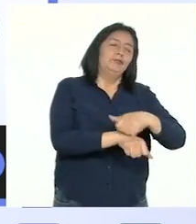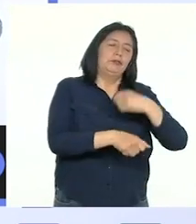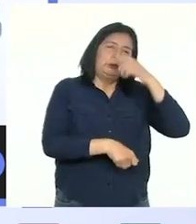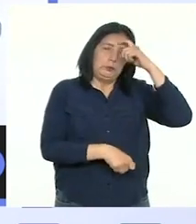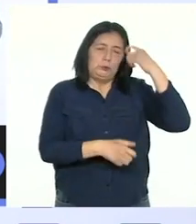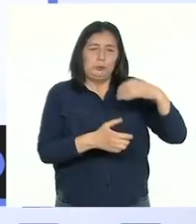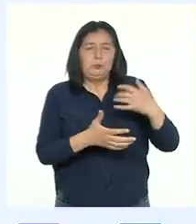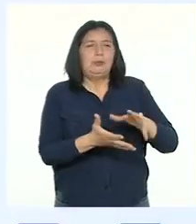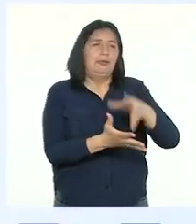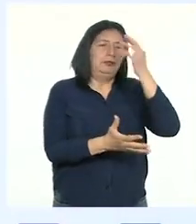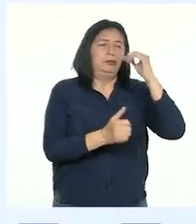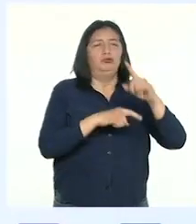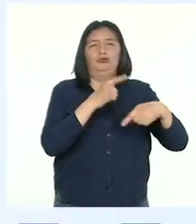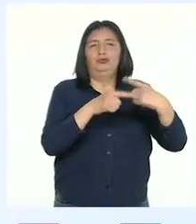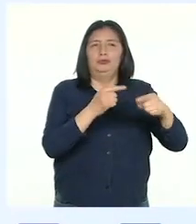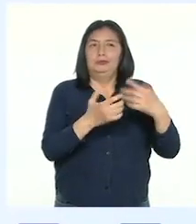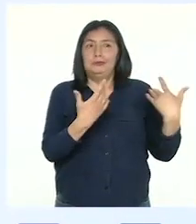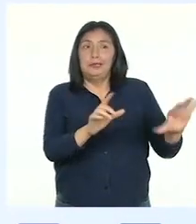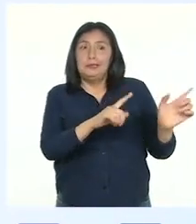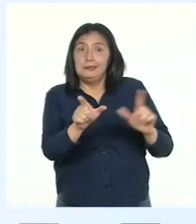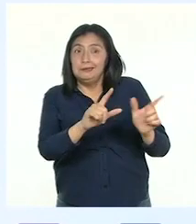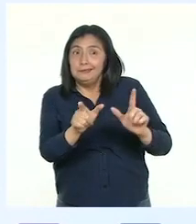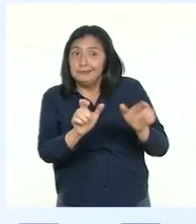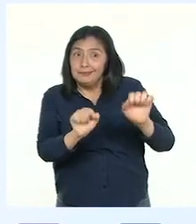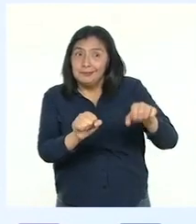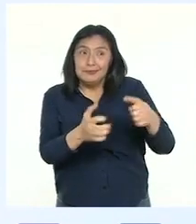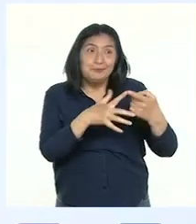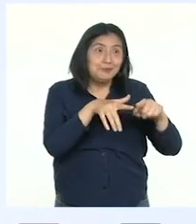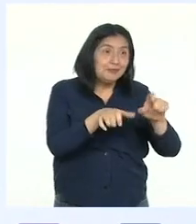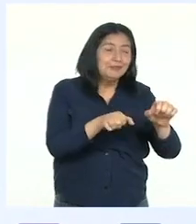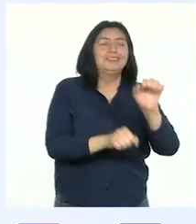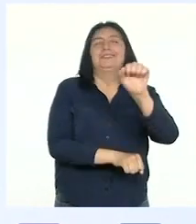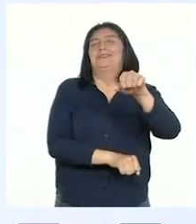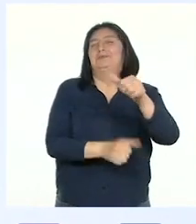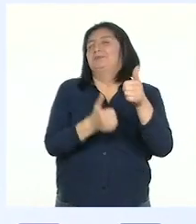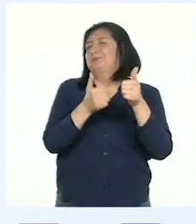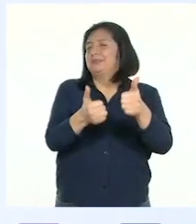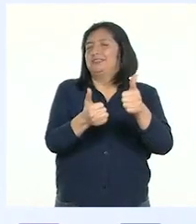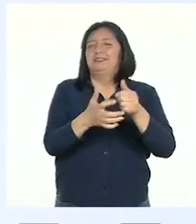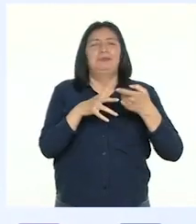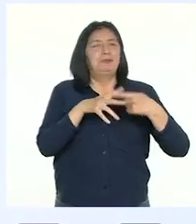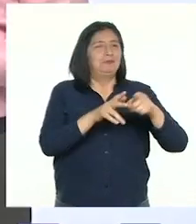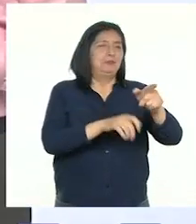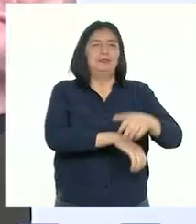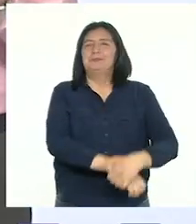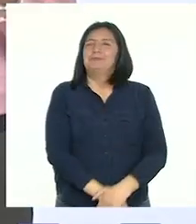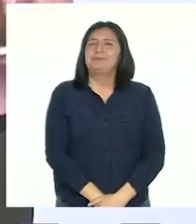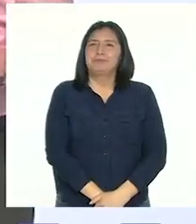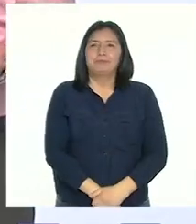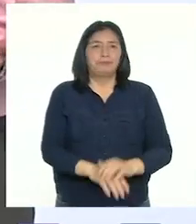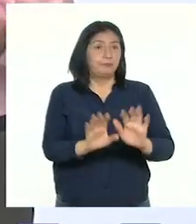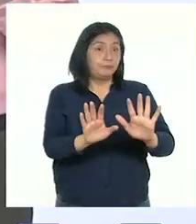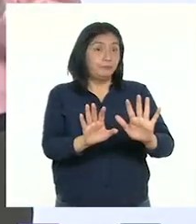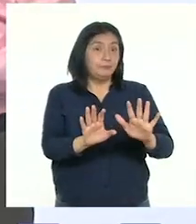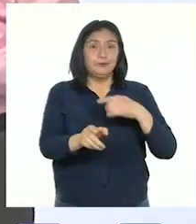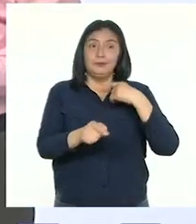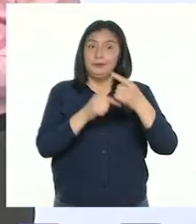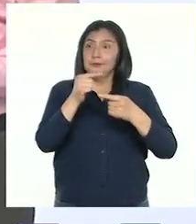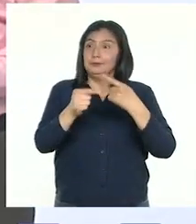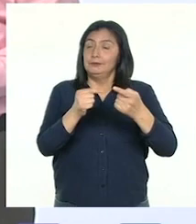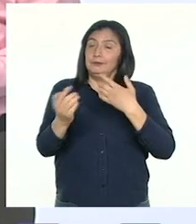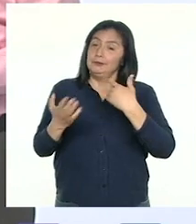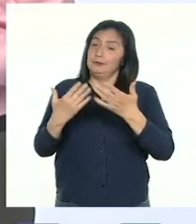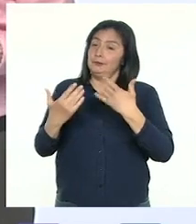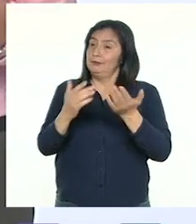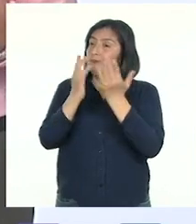para aprender día a día. ¿Están listas y listos para comenzar? Pues empecemos. Te cuento que hablé